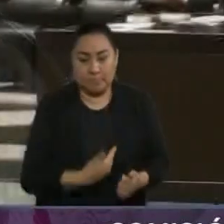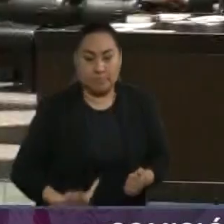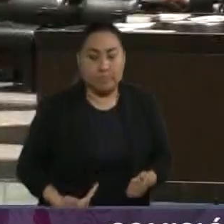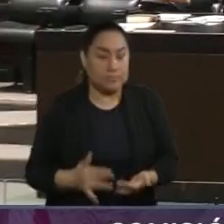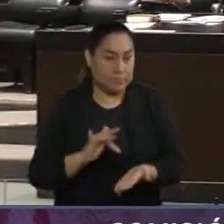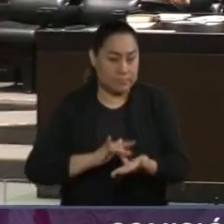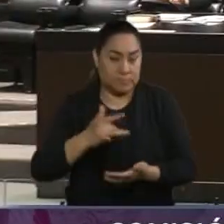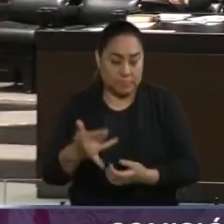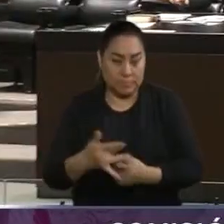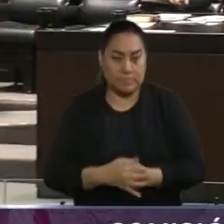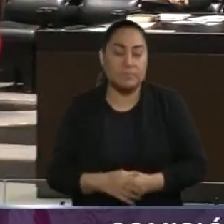gracias senadora